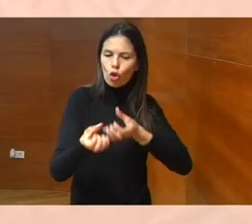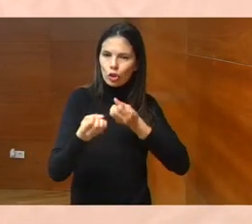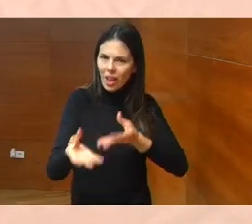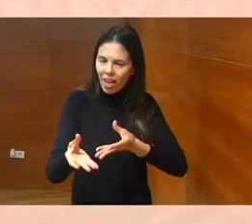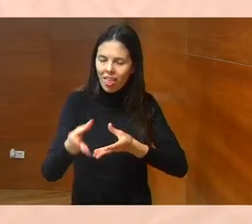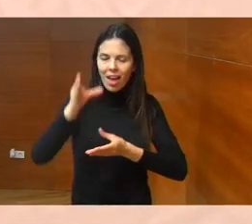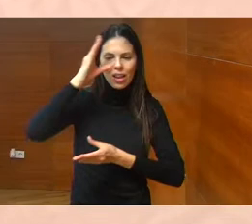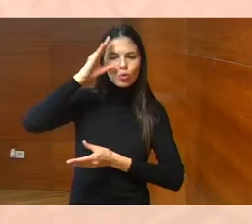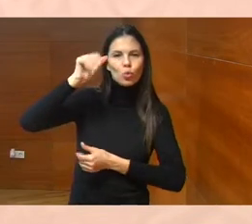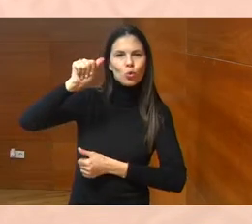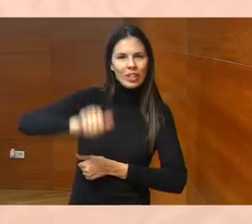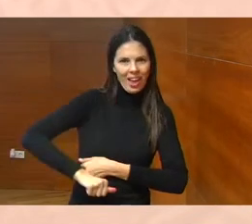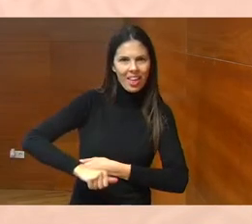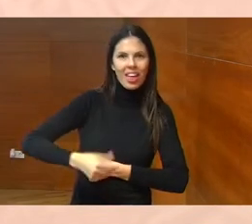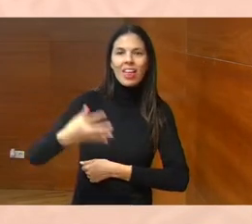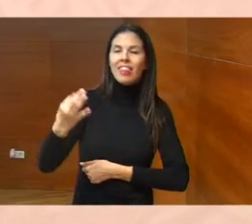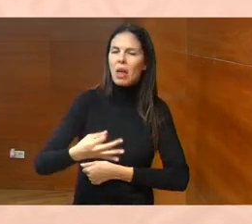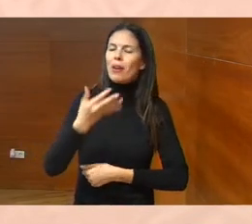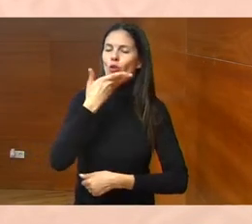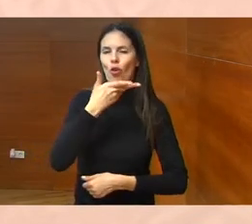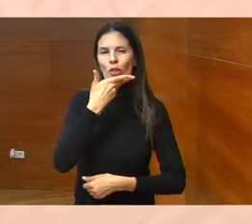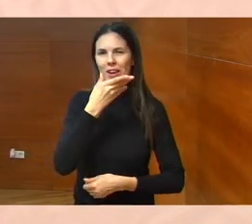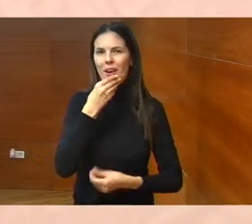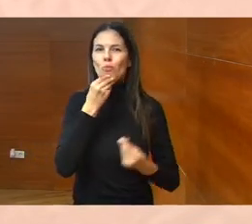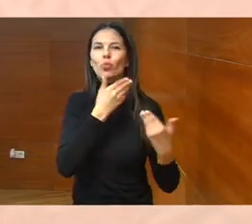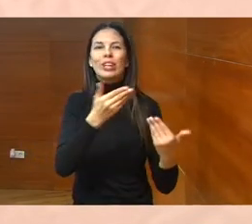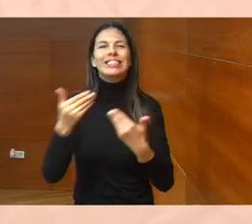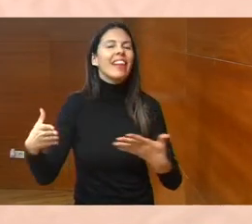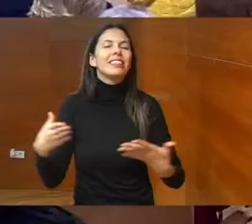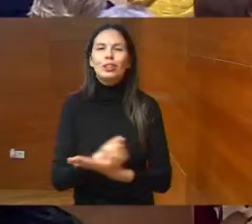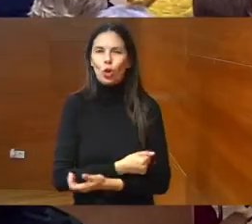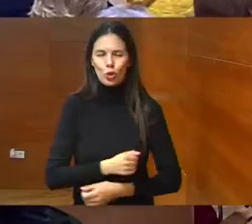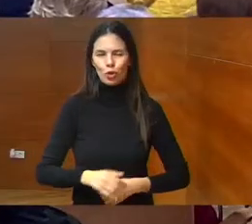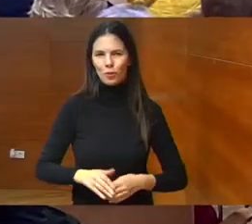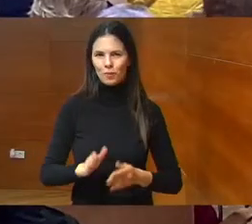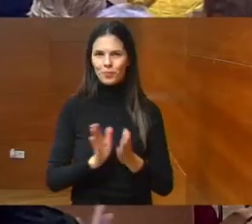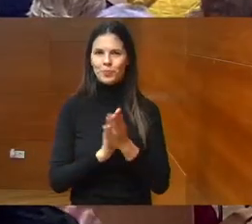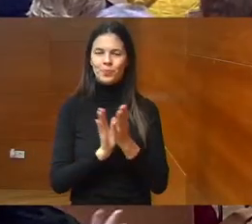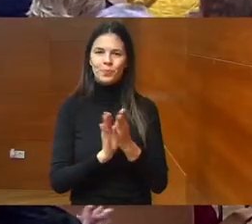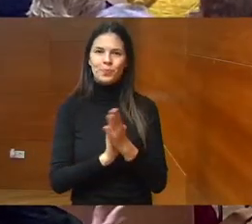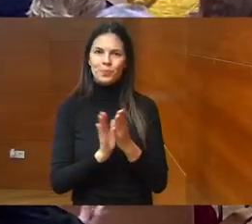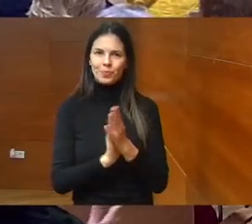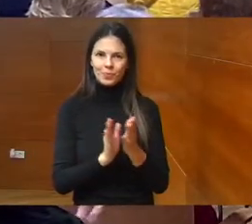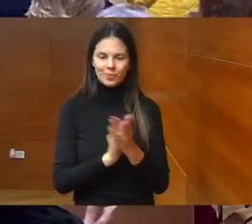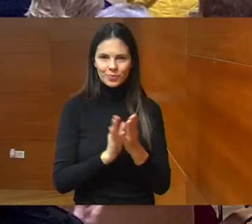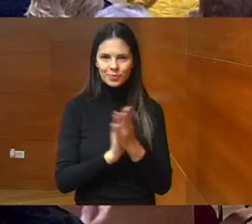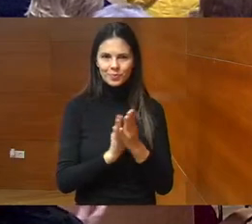escuetada Es sobre todo ten que ser coincida Muchísimas gracias a todos y a todas